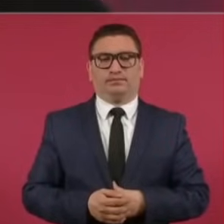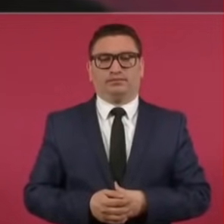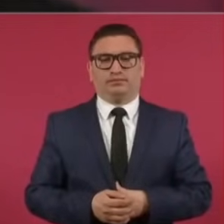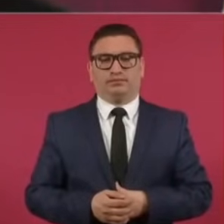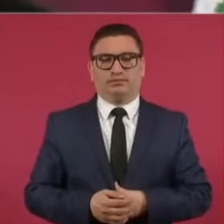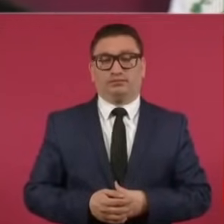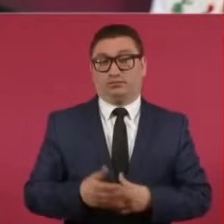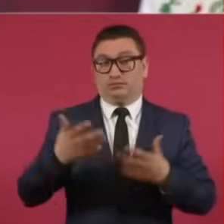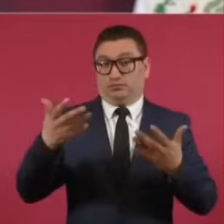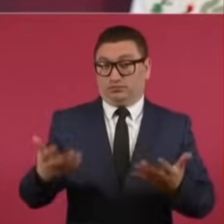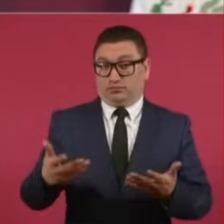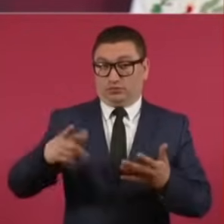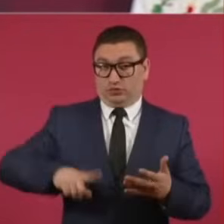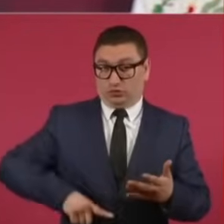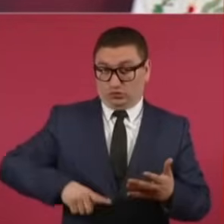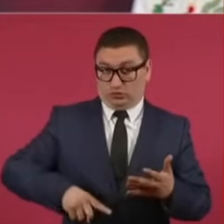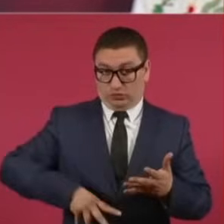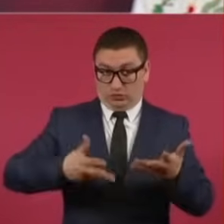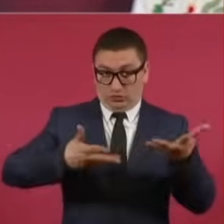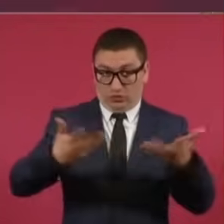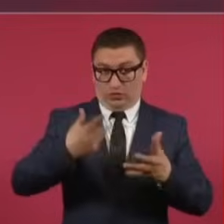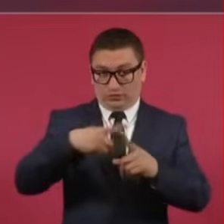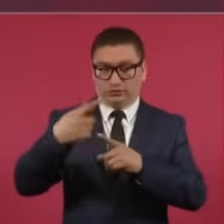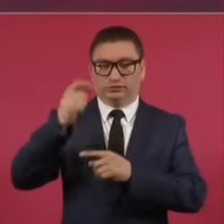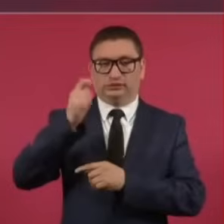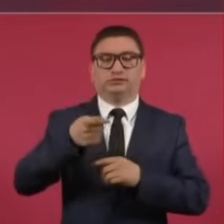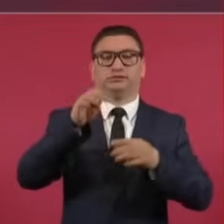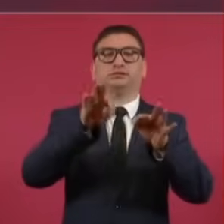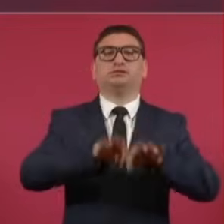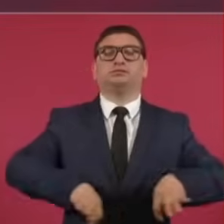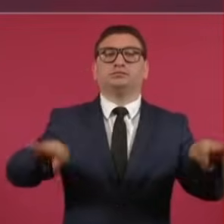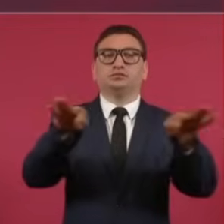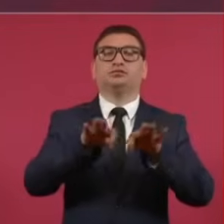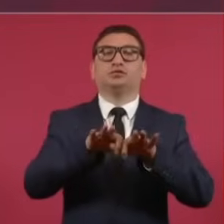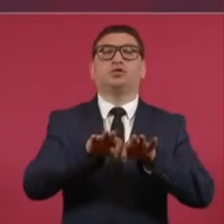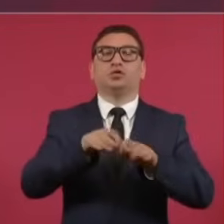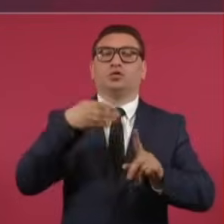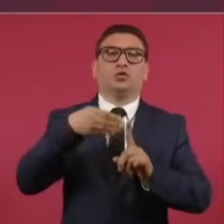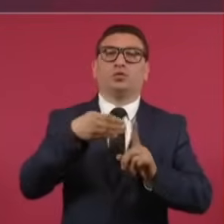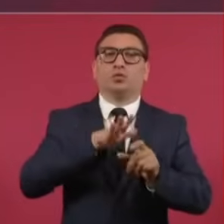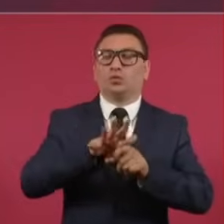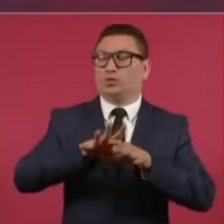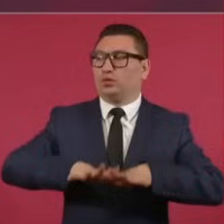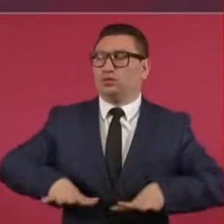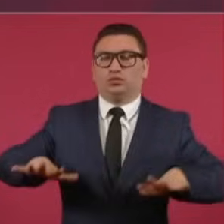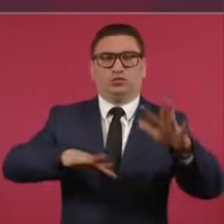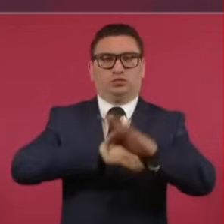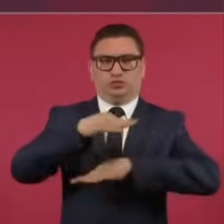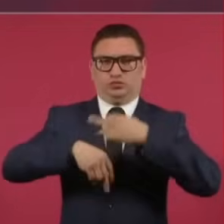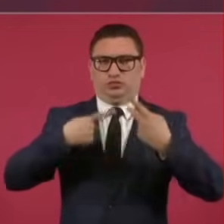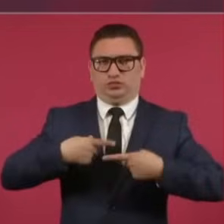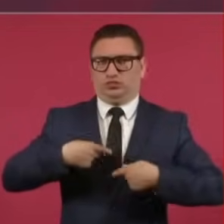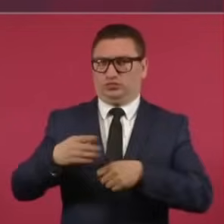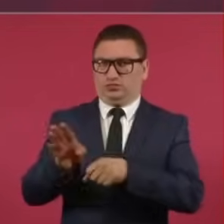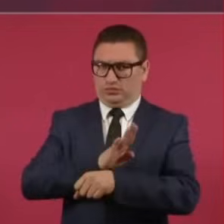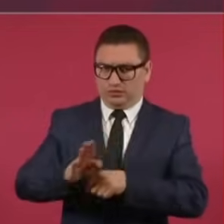la función de cualquier gobierno es procurar el bienestar colectivo,